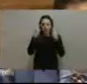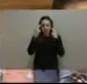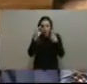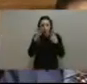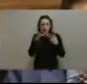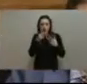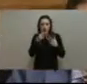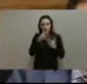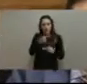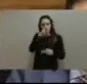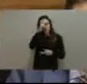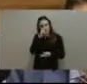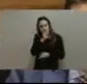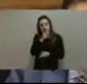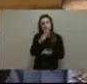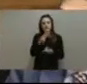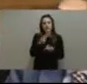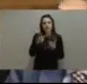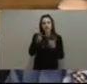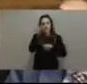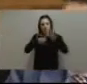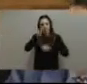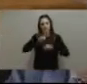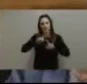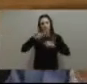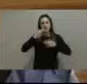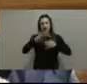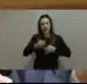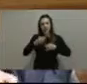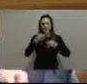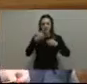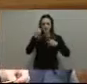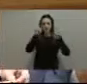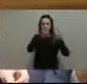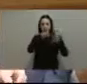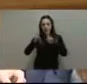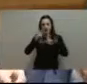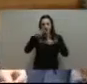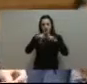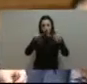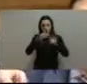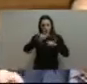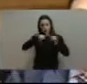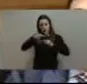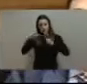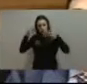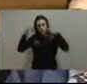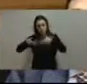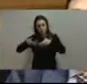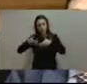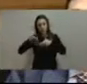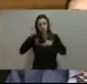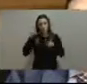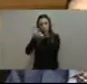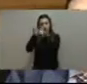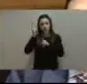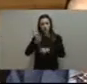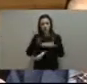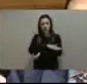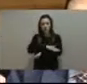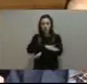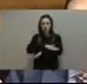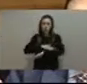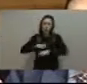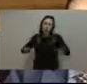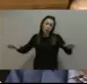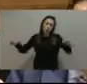preocuparse de los verdaderos problemas de la educación asturiana para centrarse más bien en atacar a un partido político que representa a